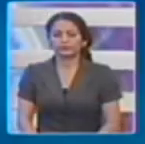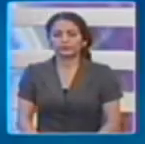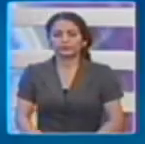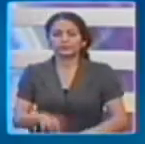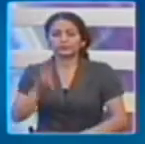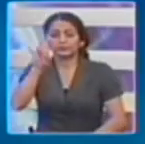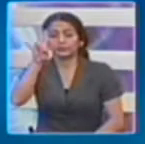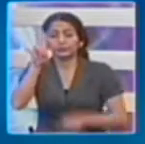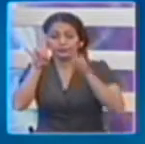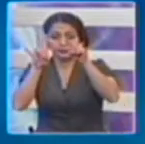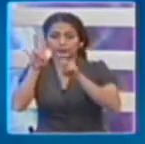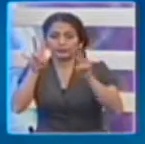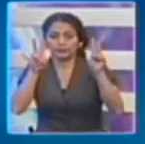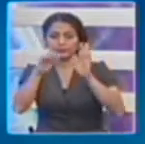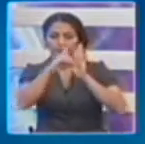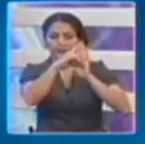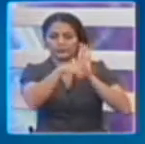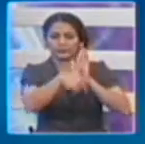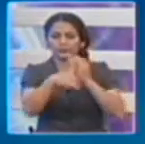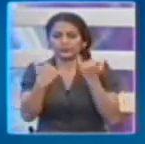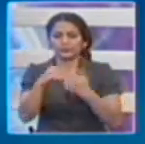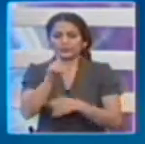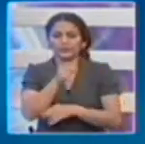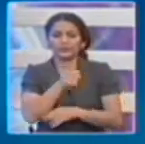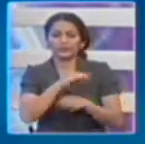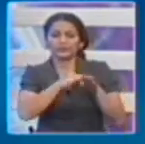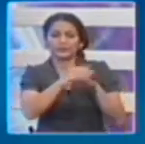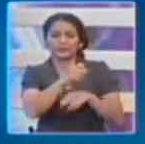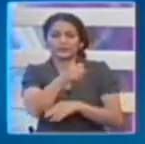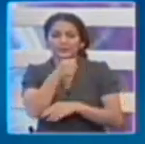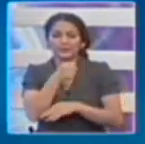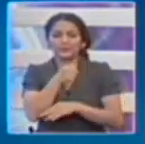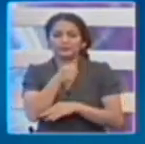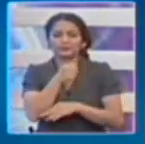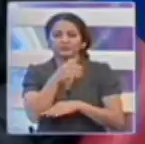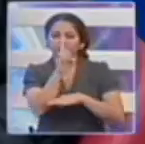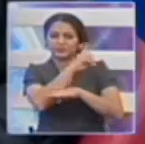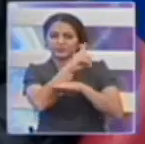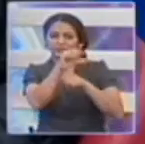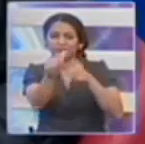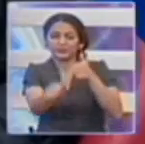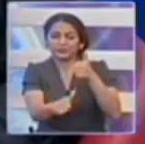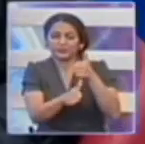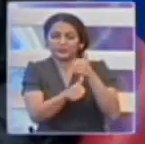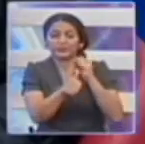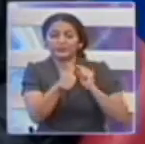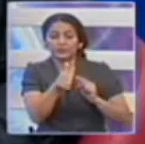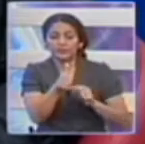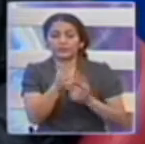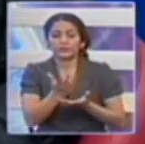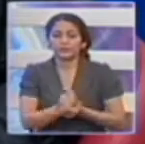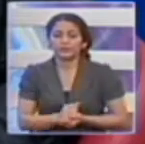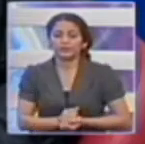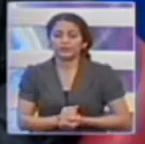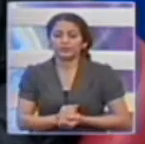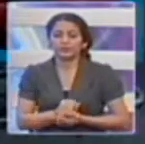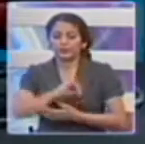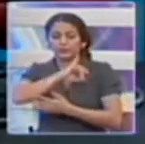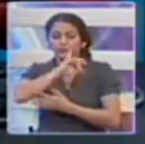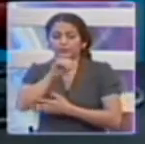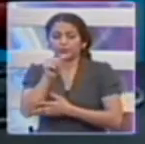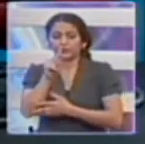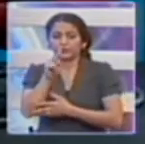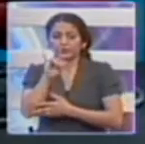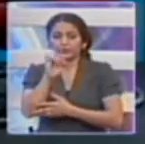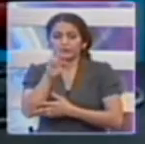De la mañana, 22 minutos. Nuestro siguiente invitado es el subdirector del Instituto Ecuatoriano de Economía Política, Javier Andrade, está con